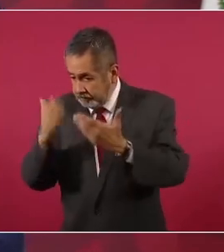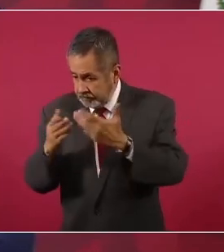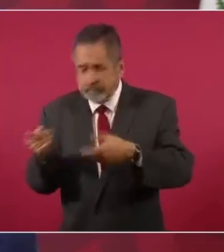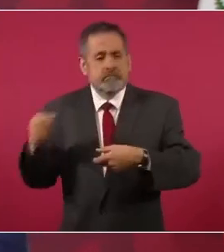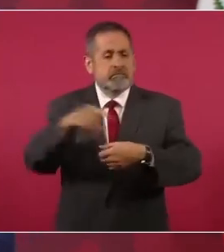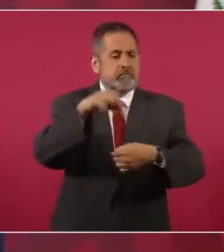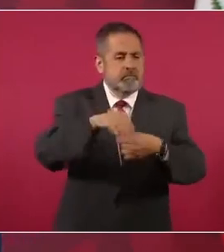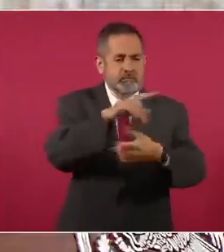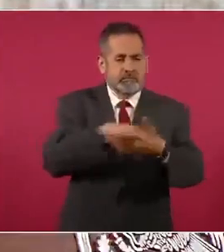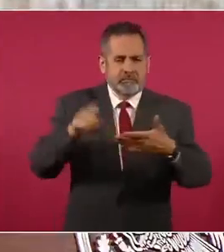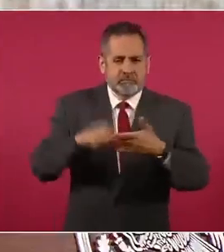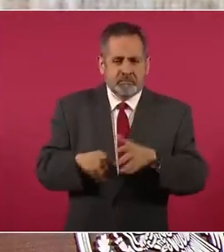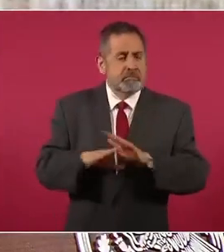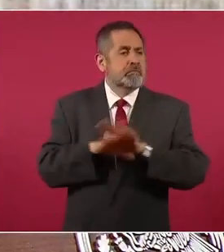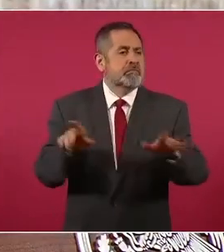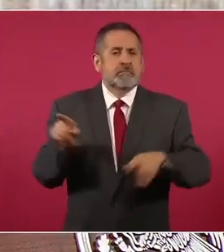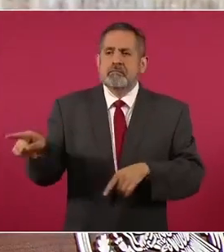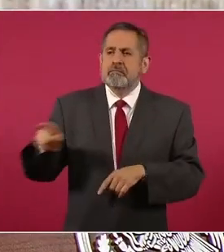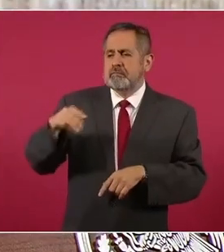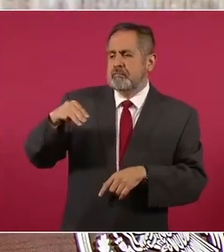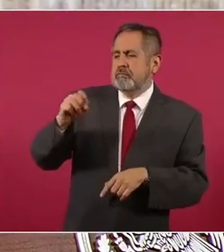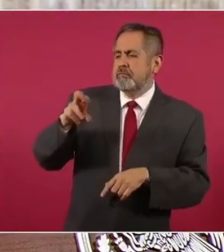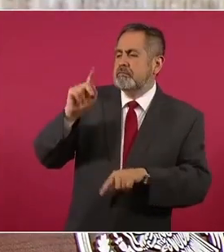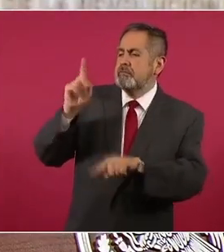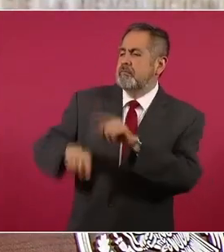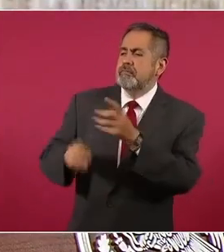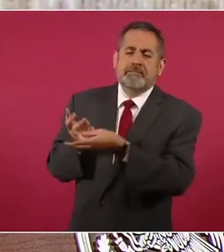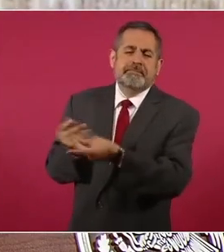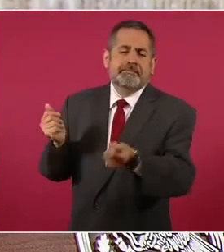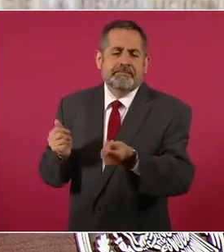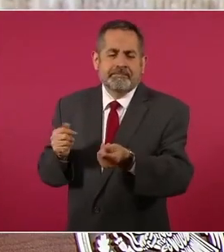Y así se acaba Morena.